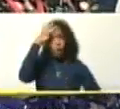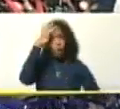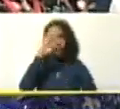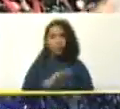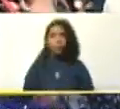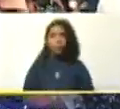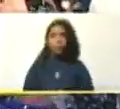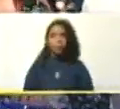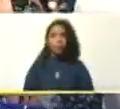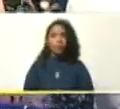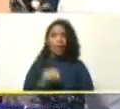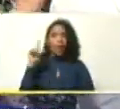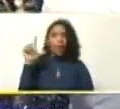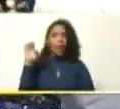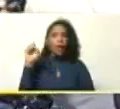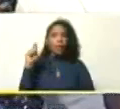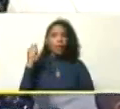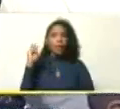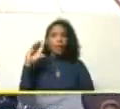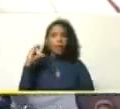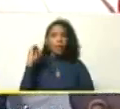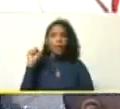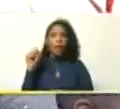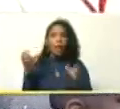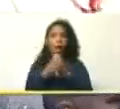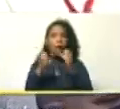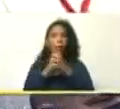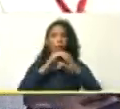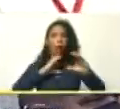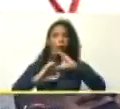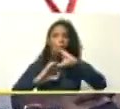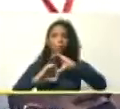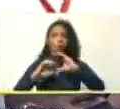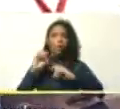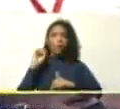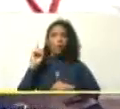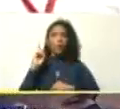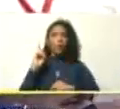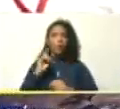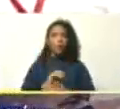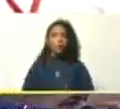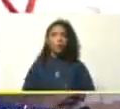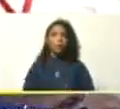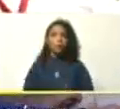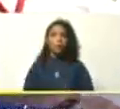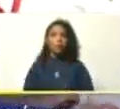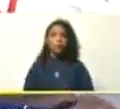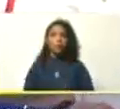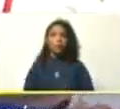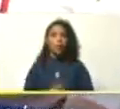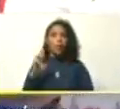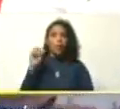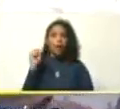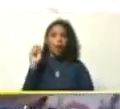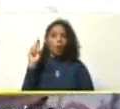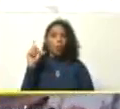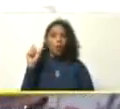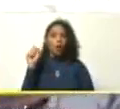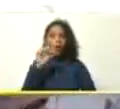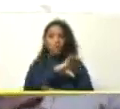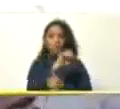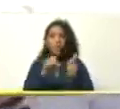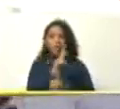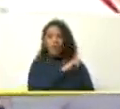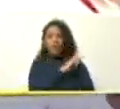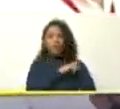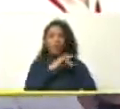a Leticia Martínez, jefa del equipo de comunicación de Díaz-Canel, a Raúl Guerreir, vicejefe de la